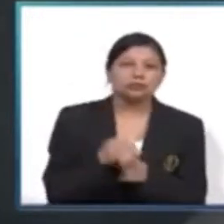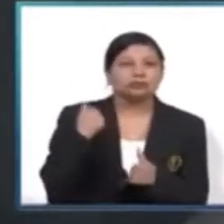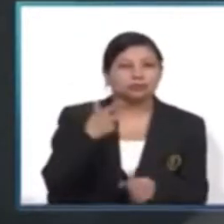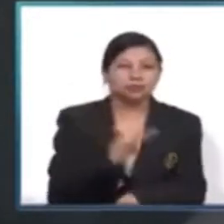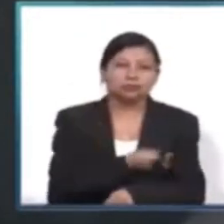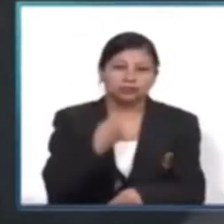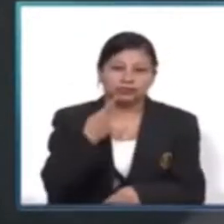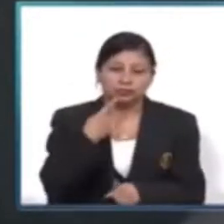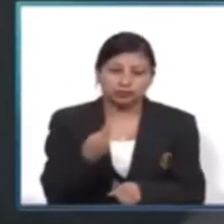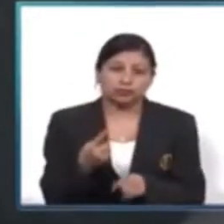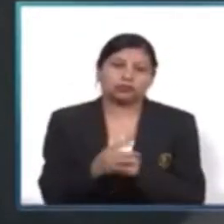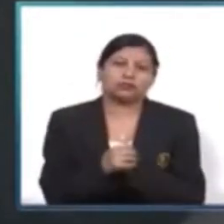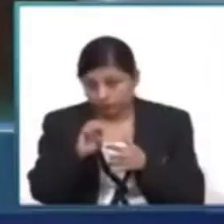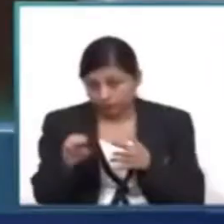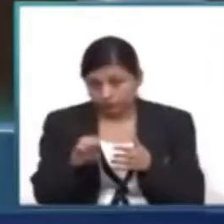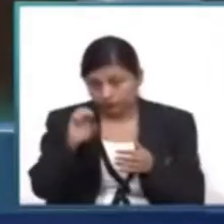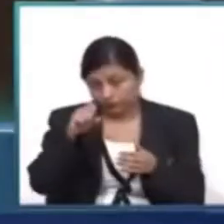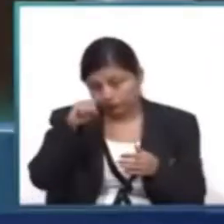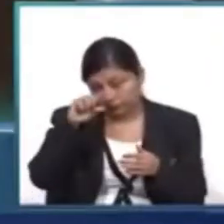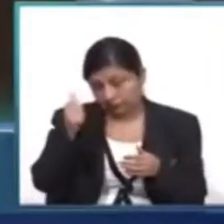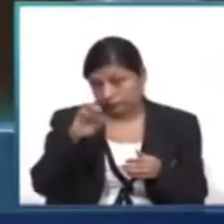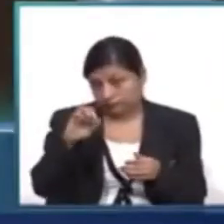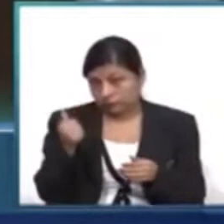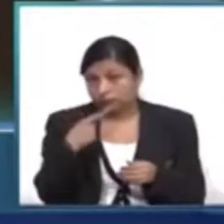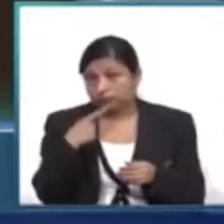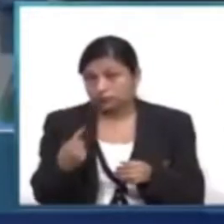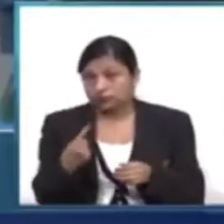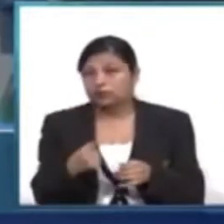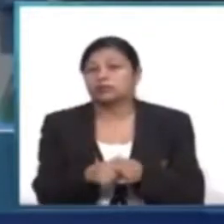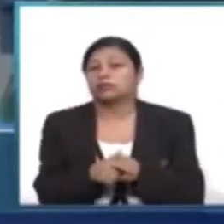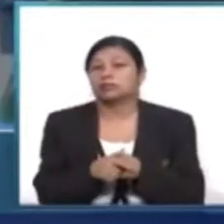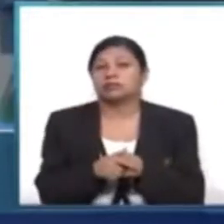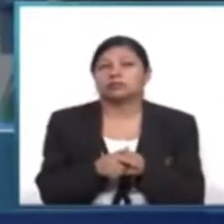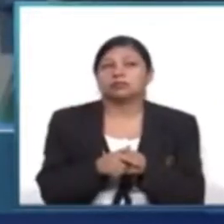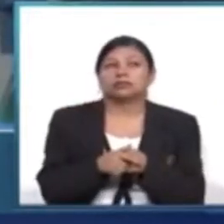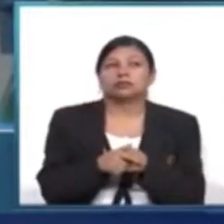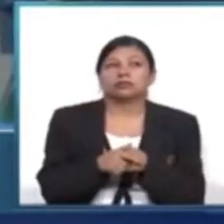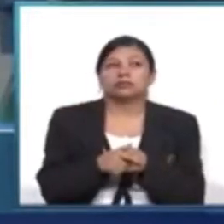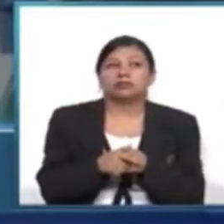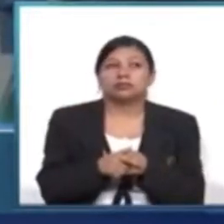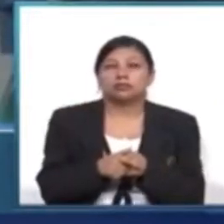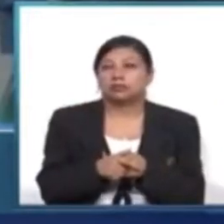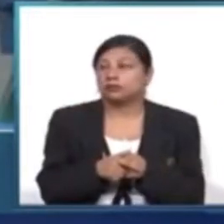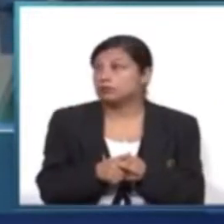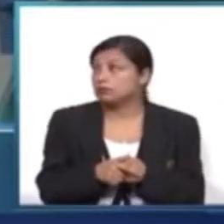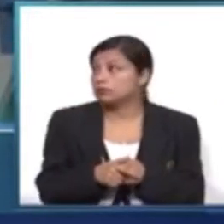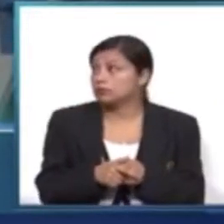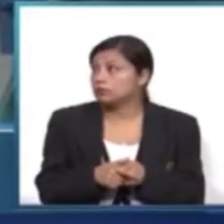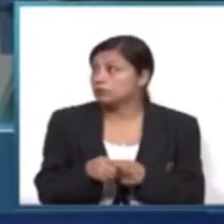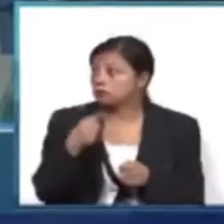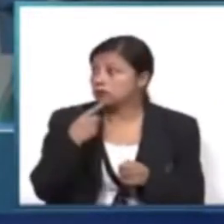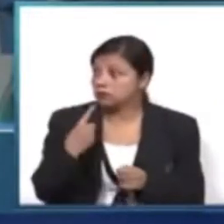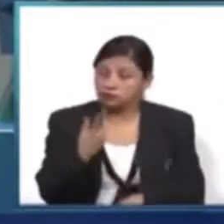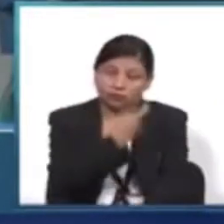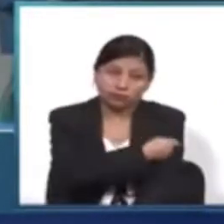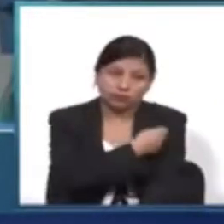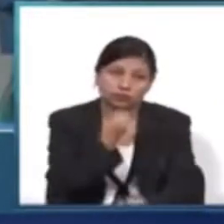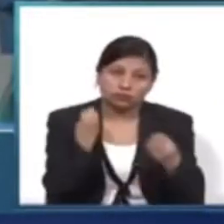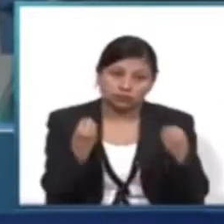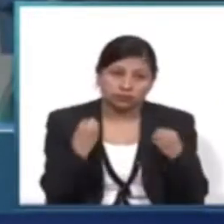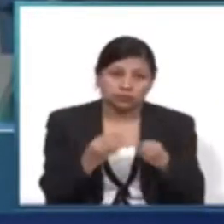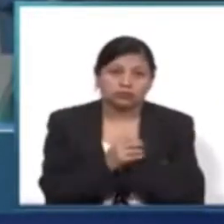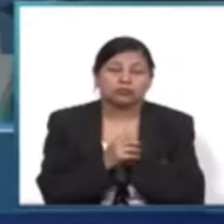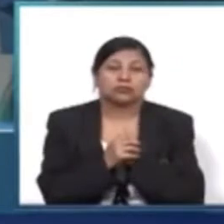vacuna de Moderna. Perfecto. Doctor, si usted habla bastante de la vacuna de AstraZeneca